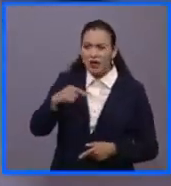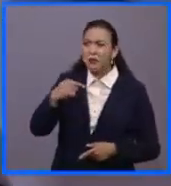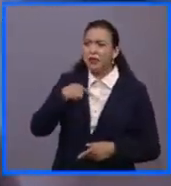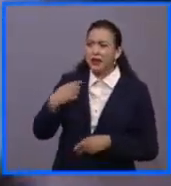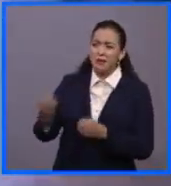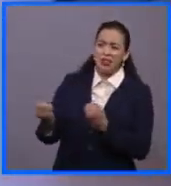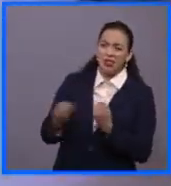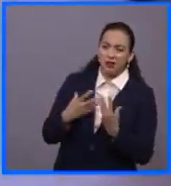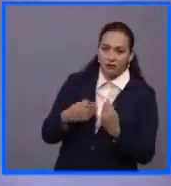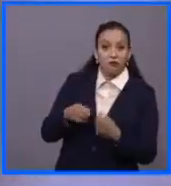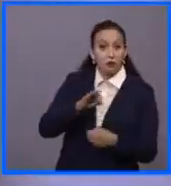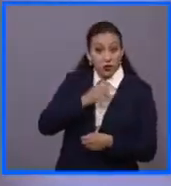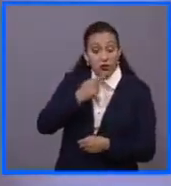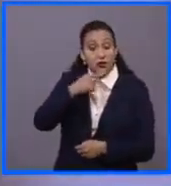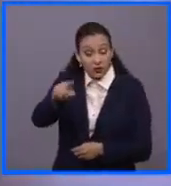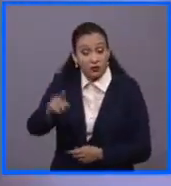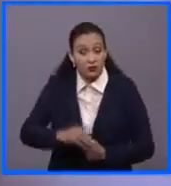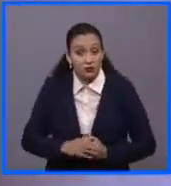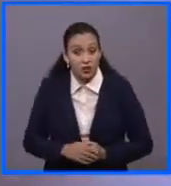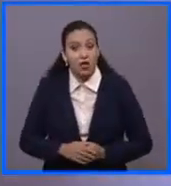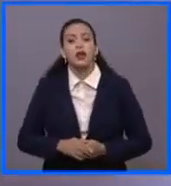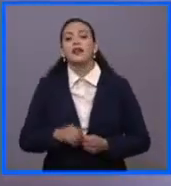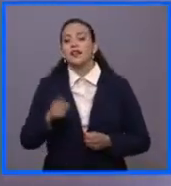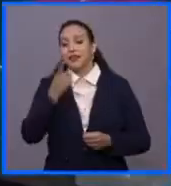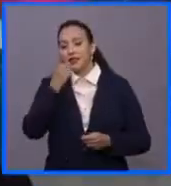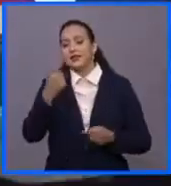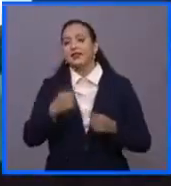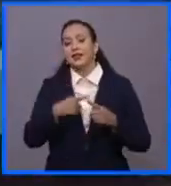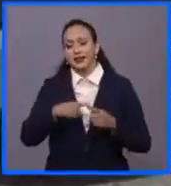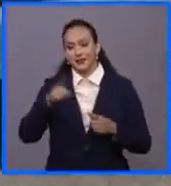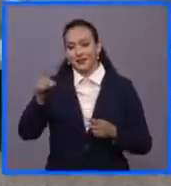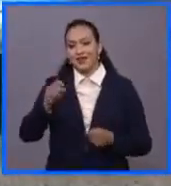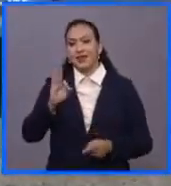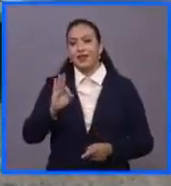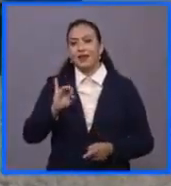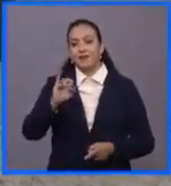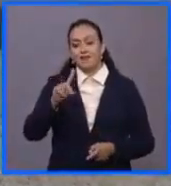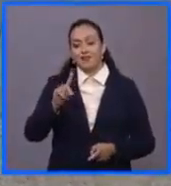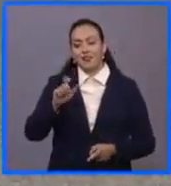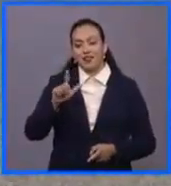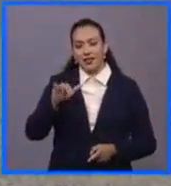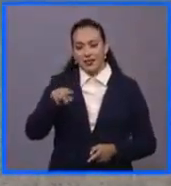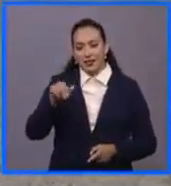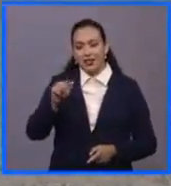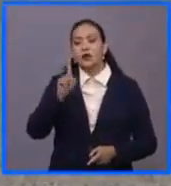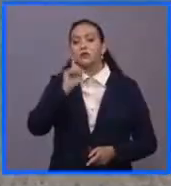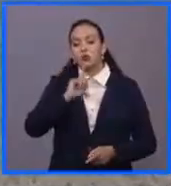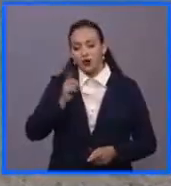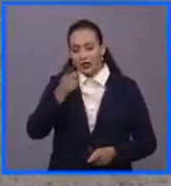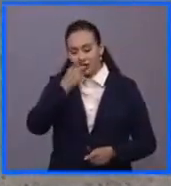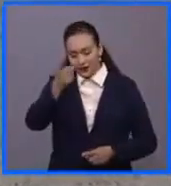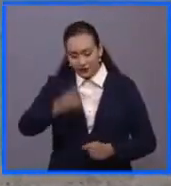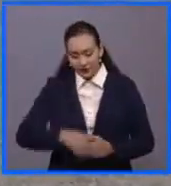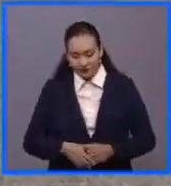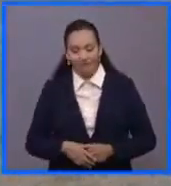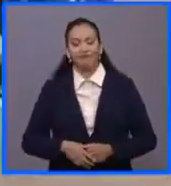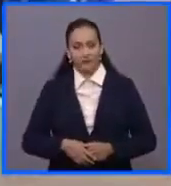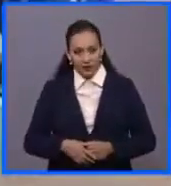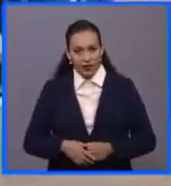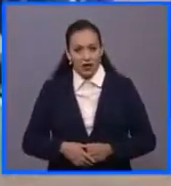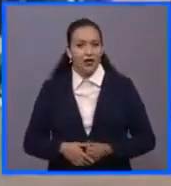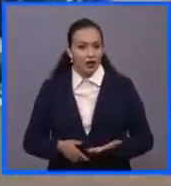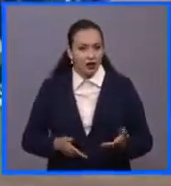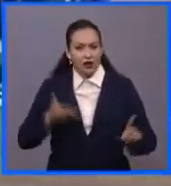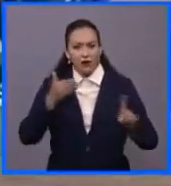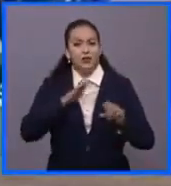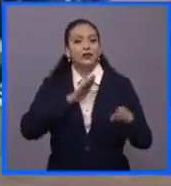jueza del Sistema Procesal Penal Acusatorio de la capital del país, Fidelina Pérez Miranda, quien agregó que ello precisamente es con el